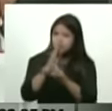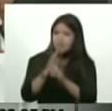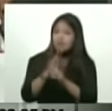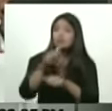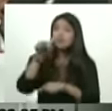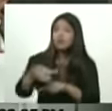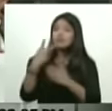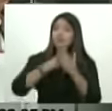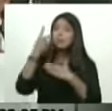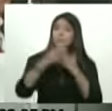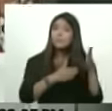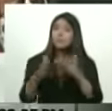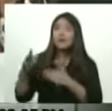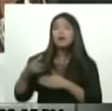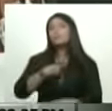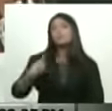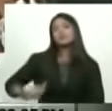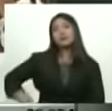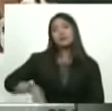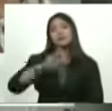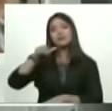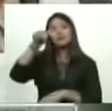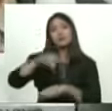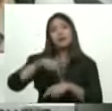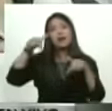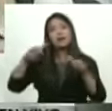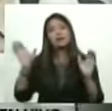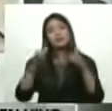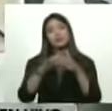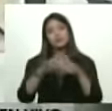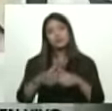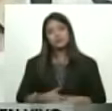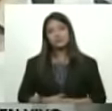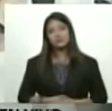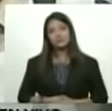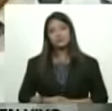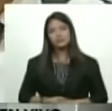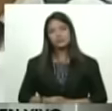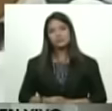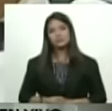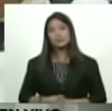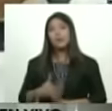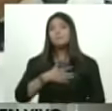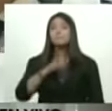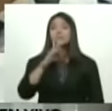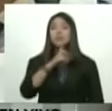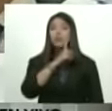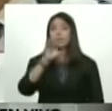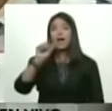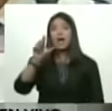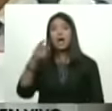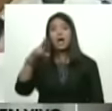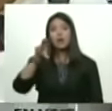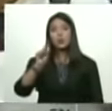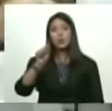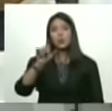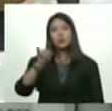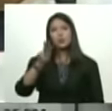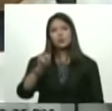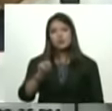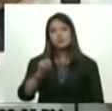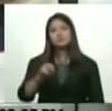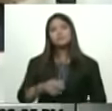estas acciones tomadas por el primer mandatario nacional en esta reunión a su actividad. Bueno, mi nombre es Agustín Sánchez, gerente general de la